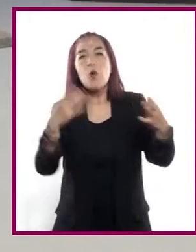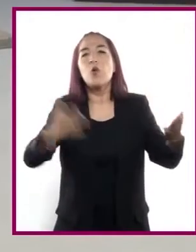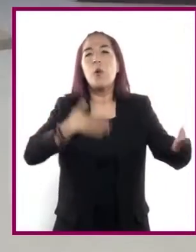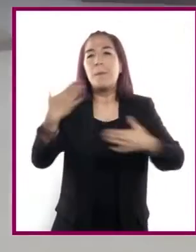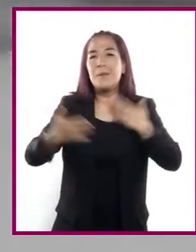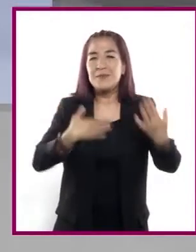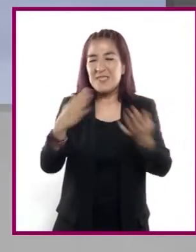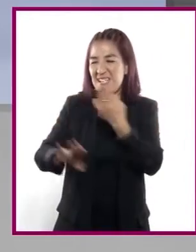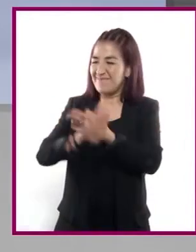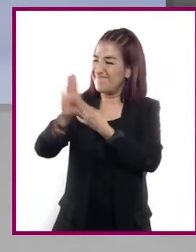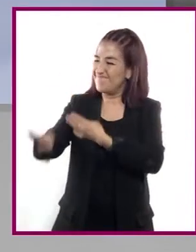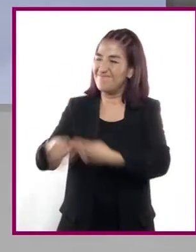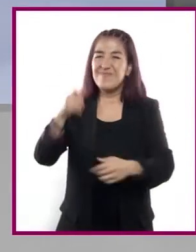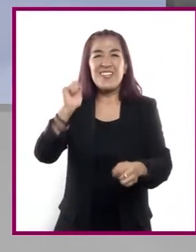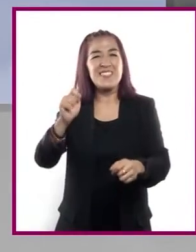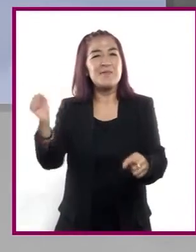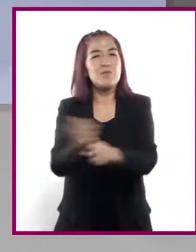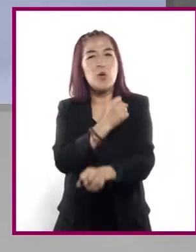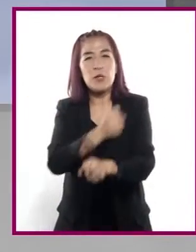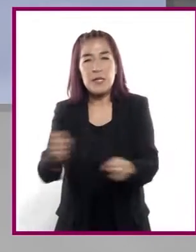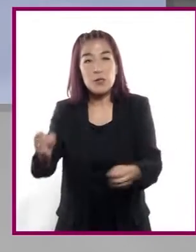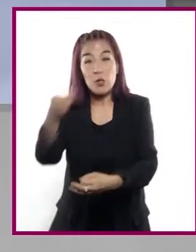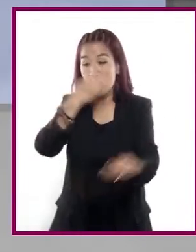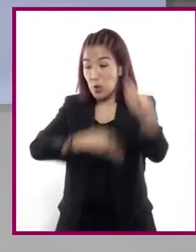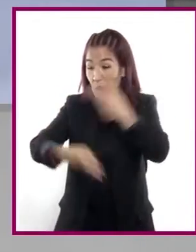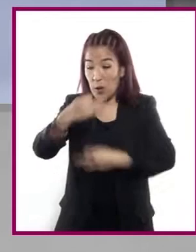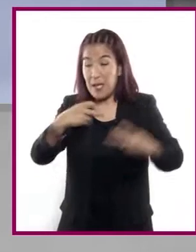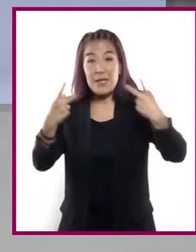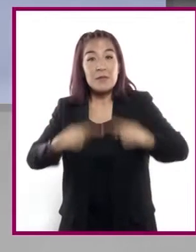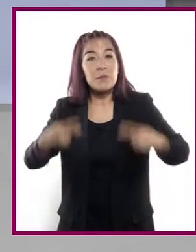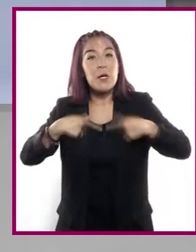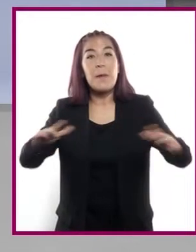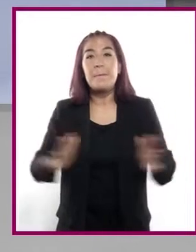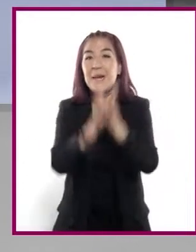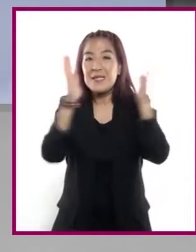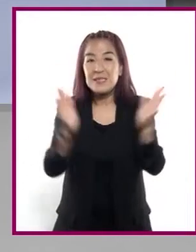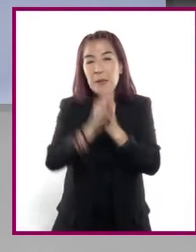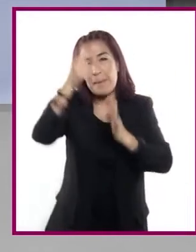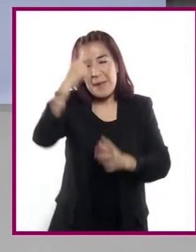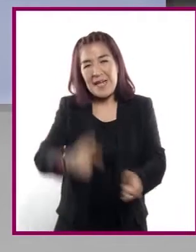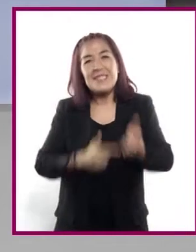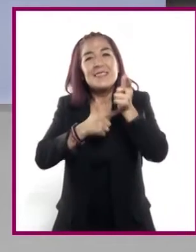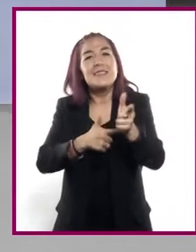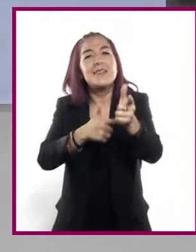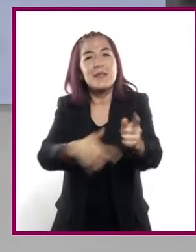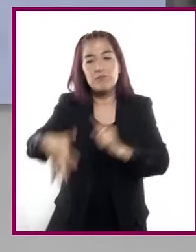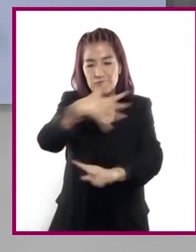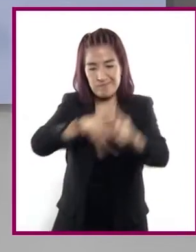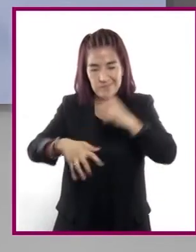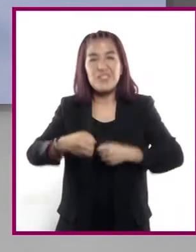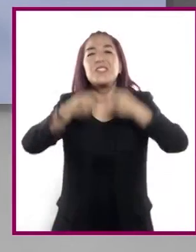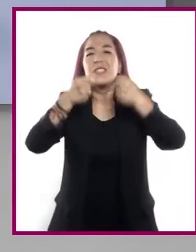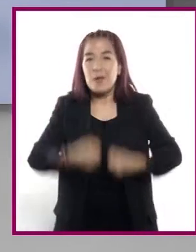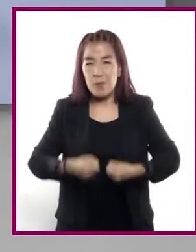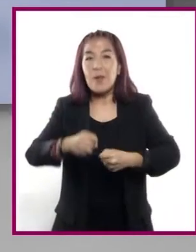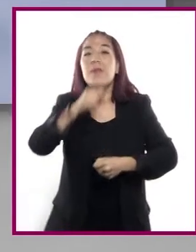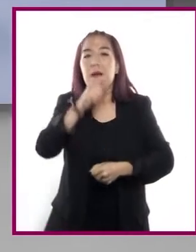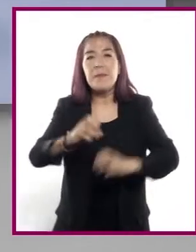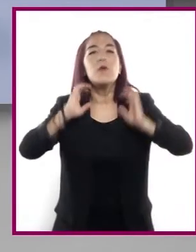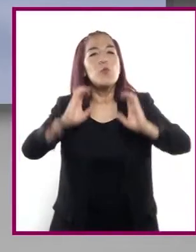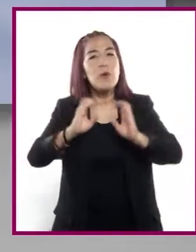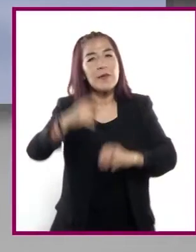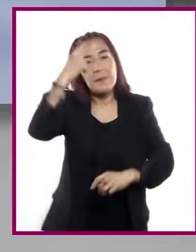de violencia, la participación de todos sus integrantes para conservar un entorno seguro y el cuidado y